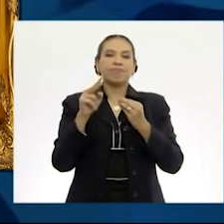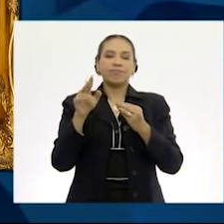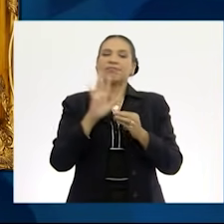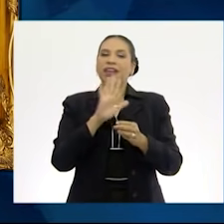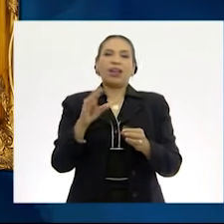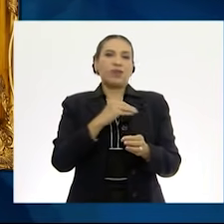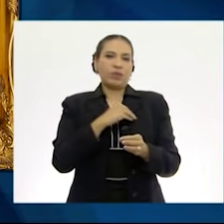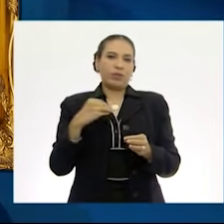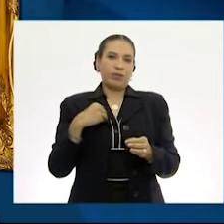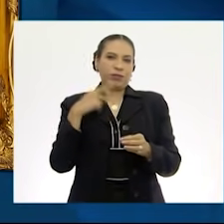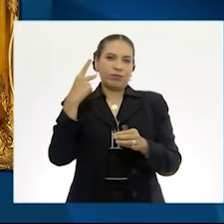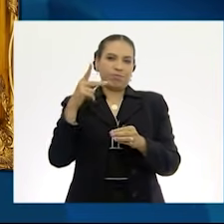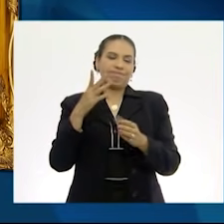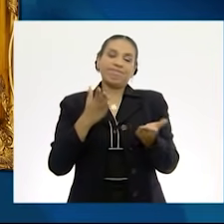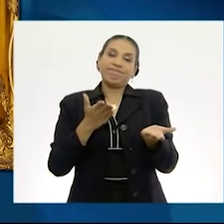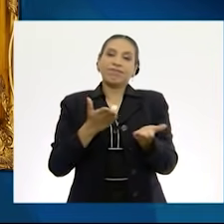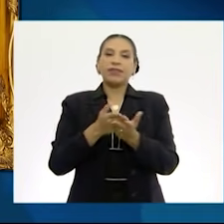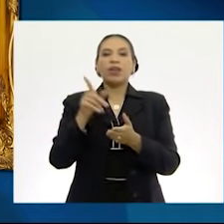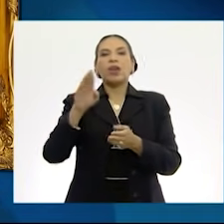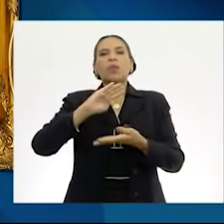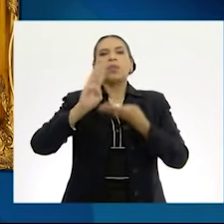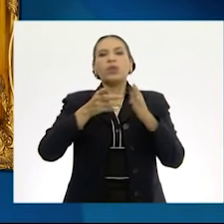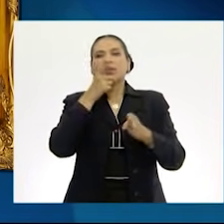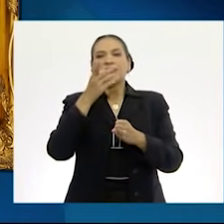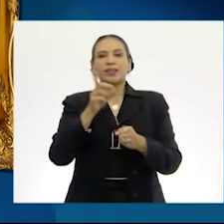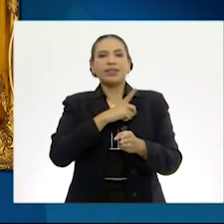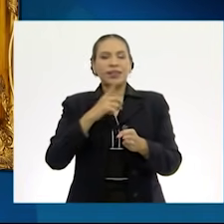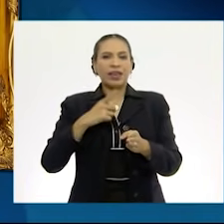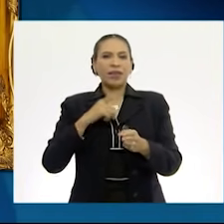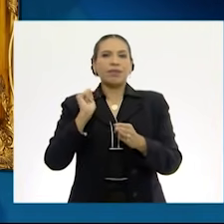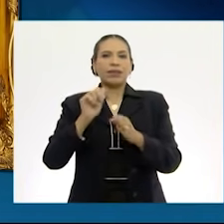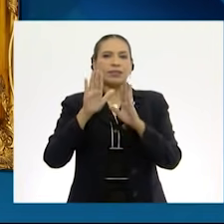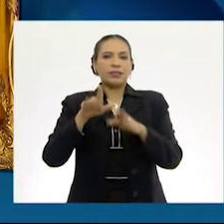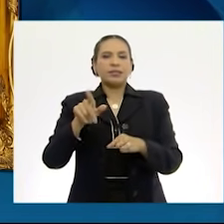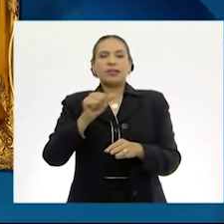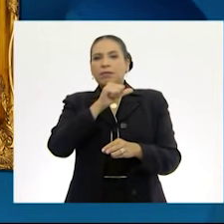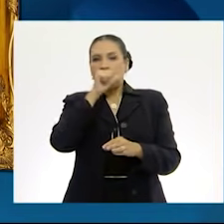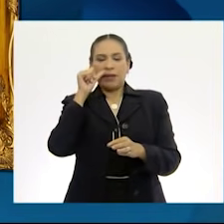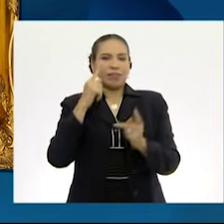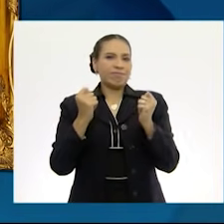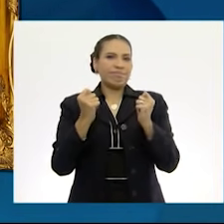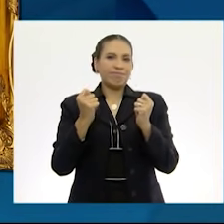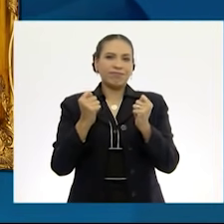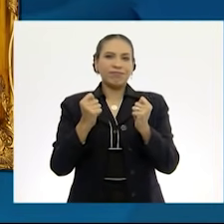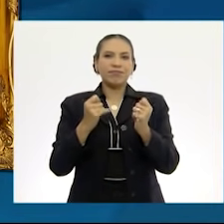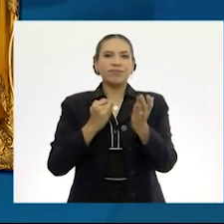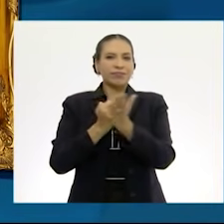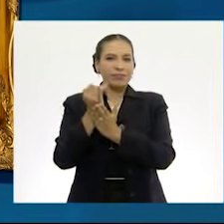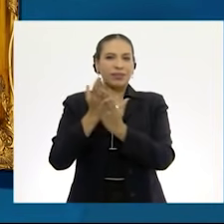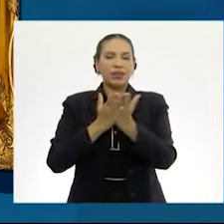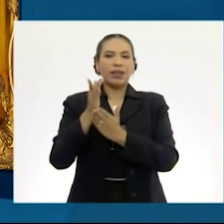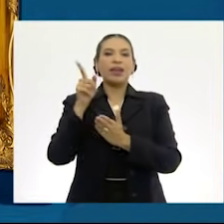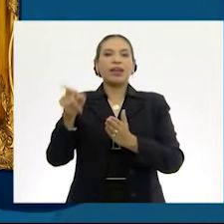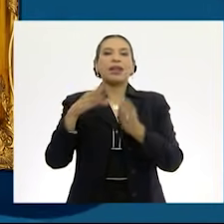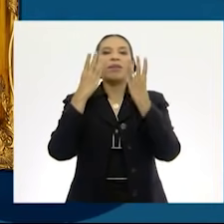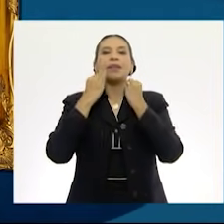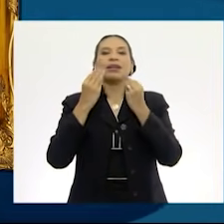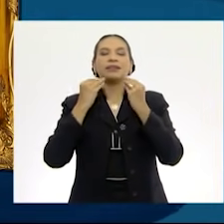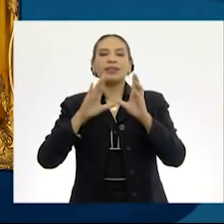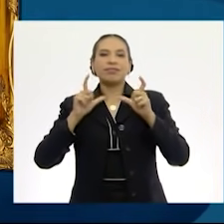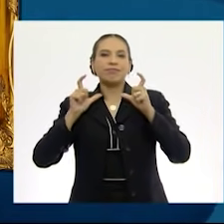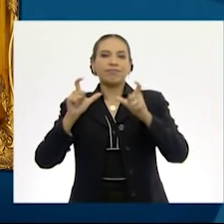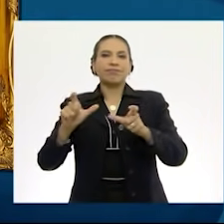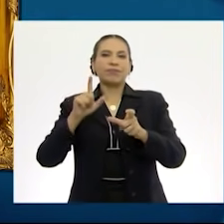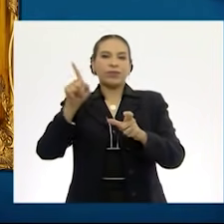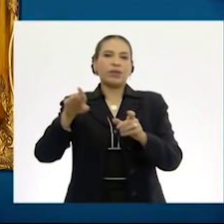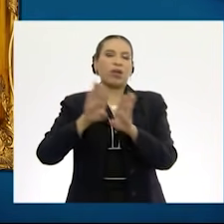cumplido. Aunque el mundo pidió clemencia, Juárez no cedió y Maximiliano fue fusilado en el Cerro de las